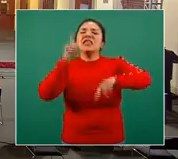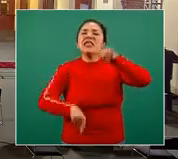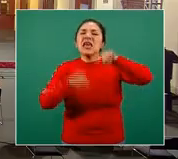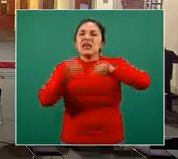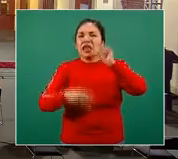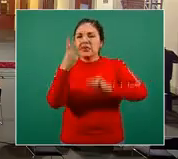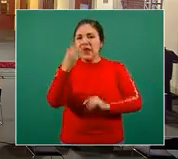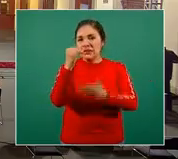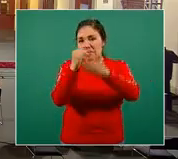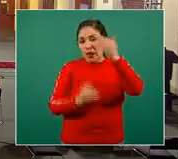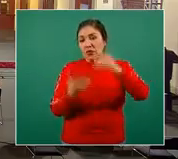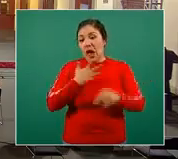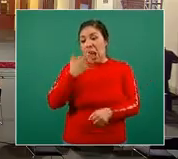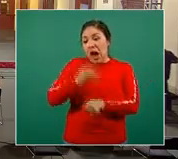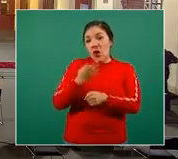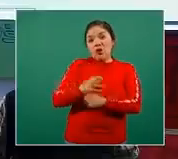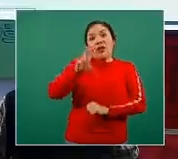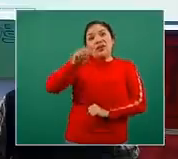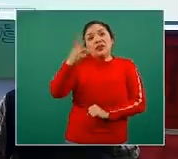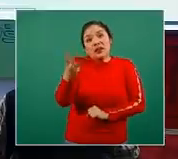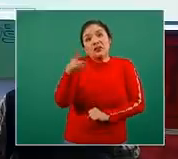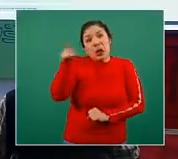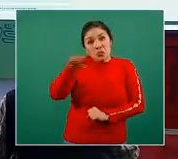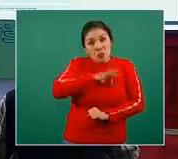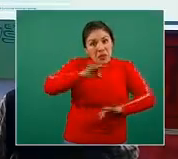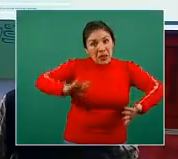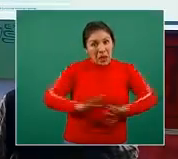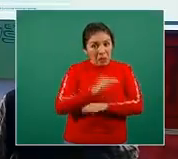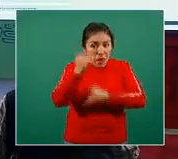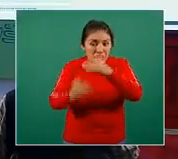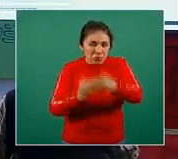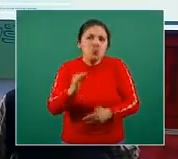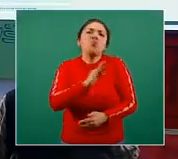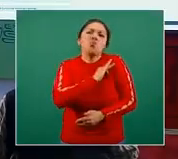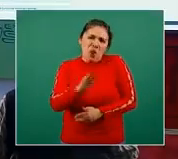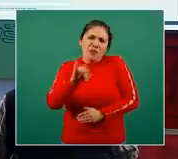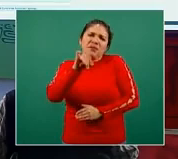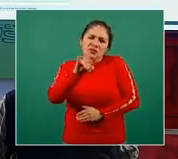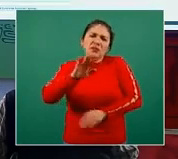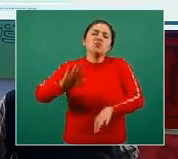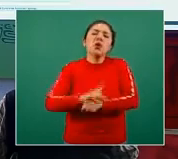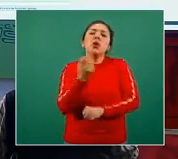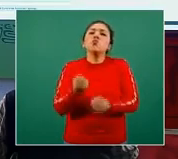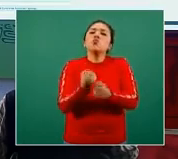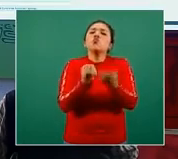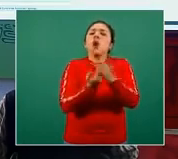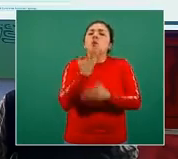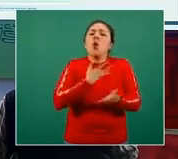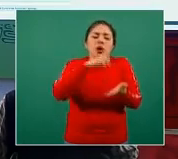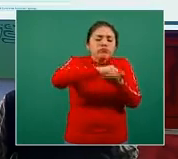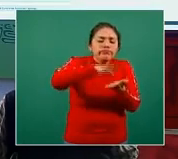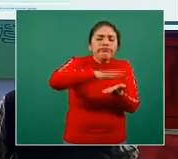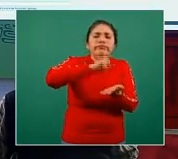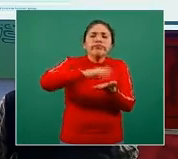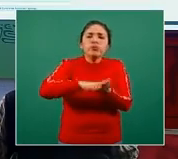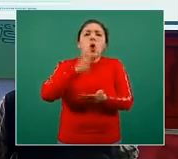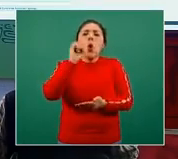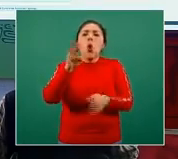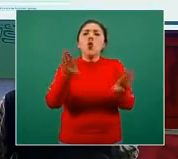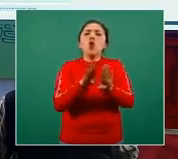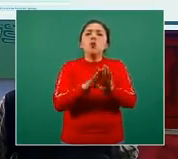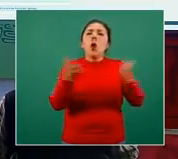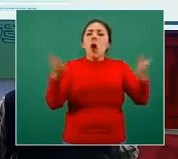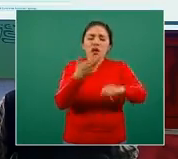se dictaminan 33. ¿Puede cambiar este número? Claro que puede cambiar, en la medida en que pudiera haber nuevos registros o bien que el proceso de